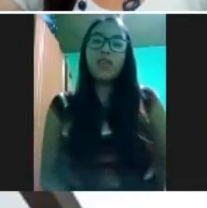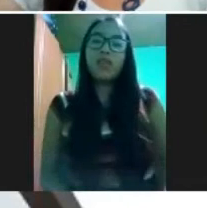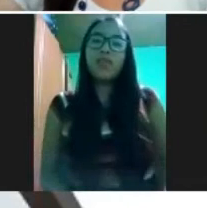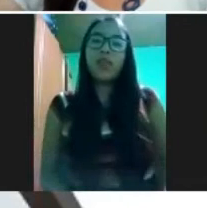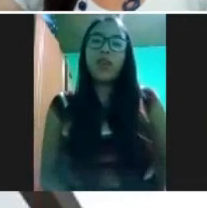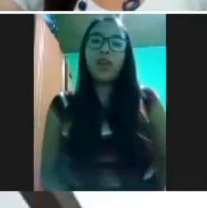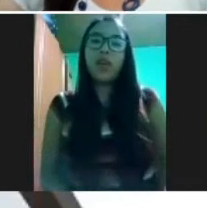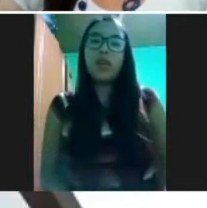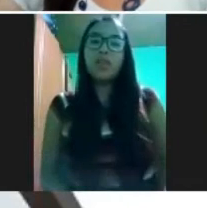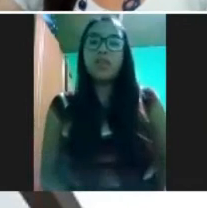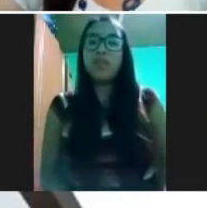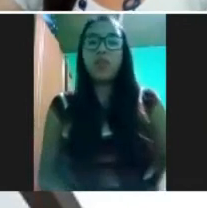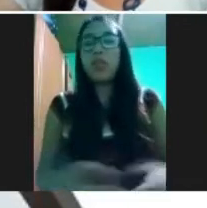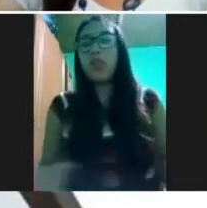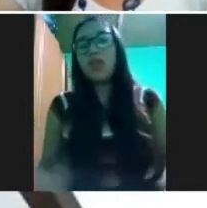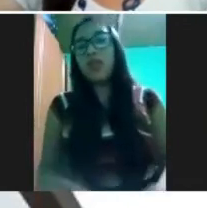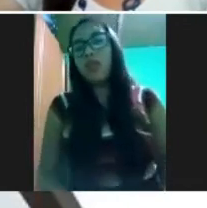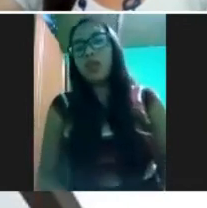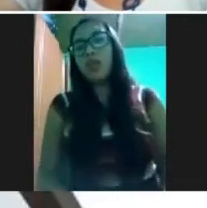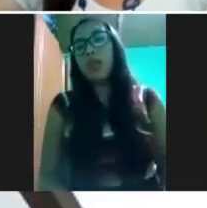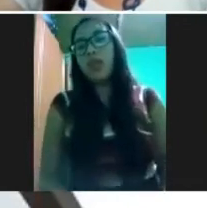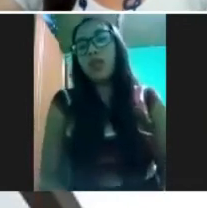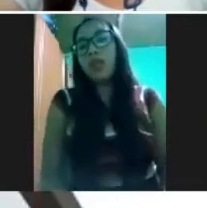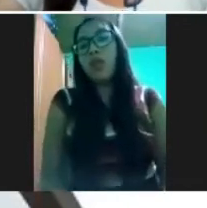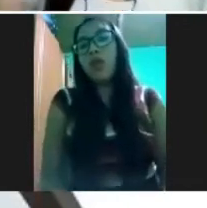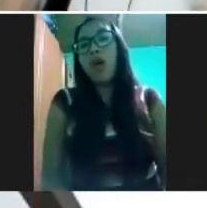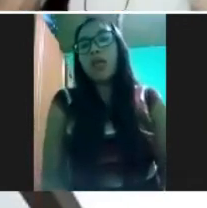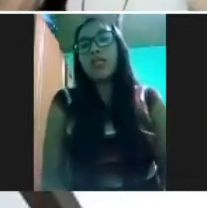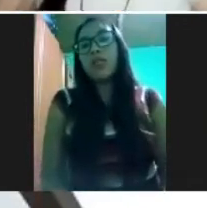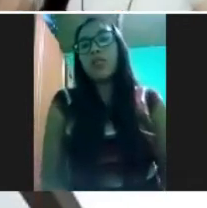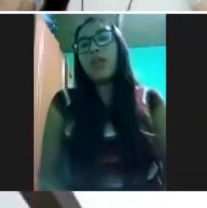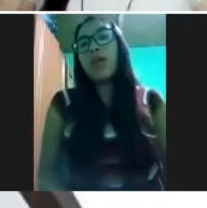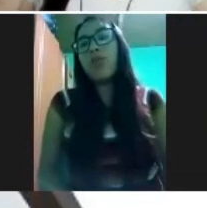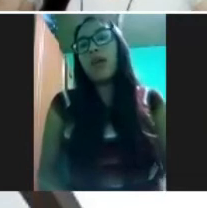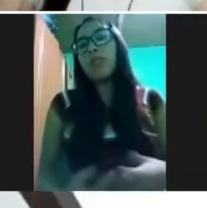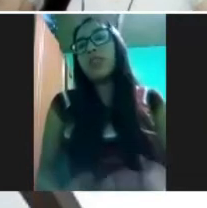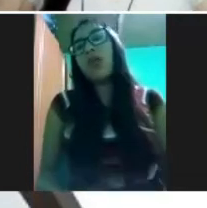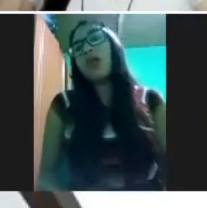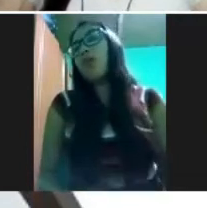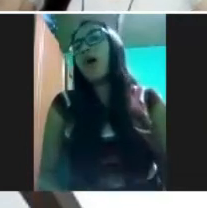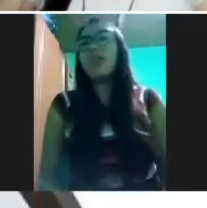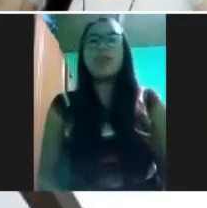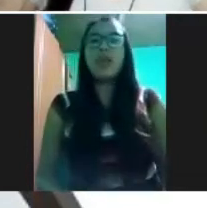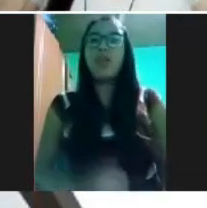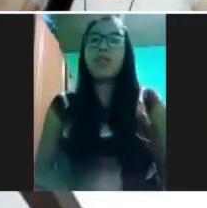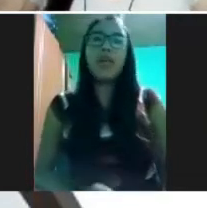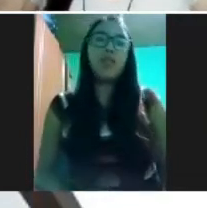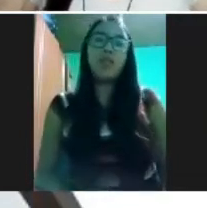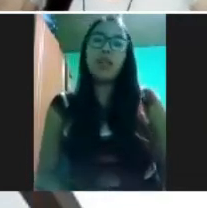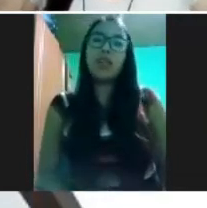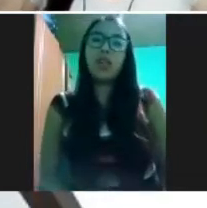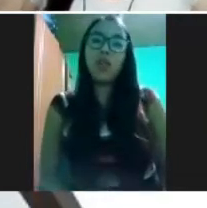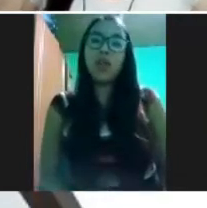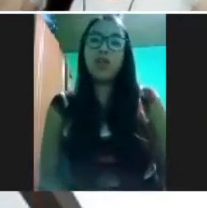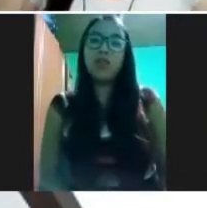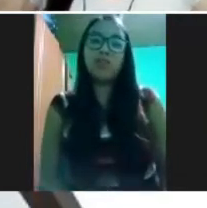también se observa todo eso, ¿verdad? Porque no existe un manejo, una gestión adecuada desde lo más alto